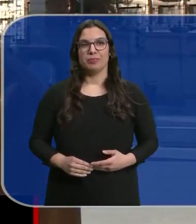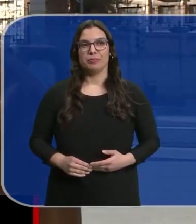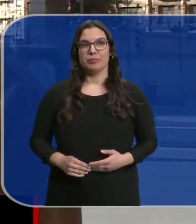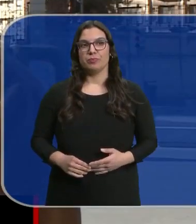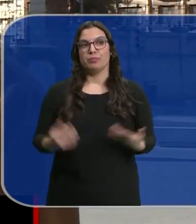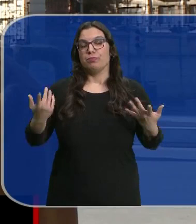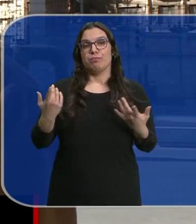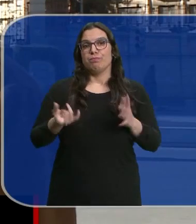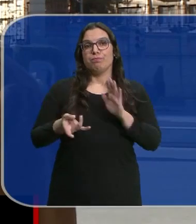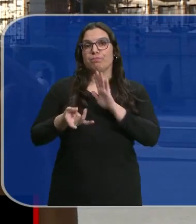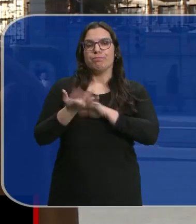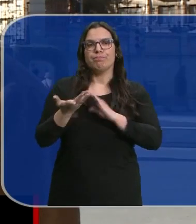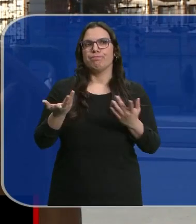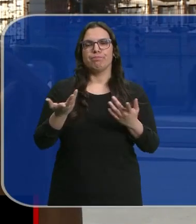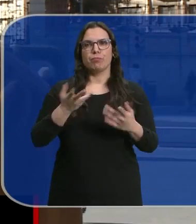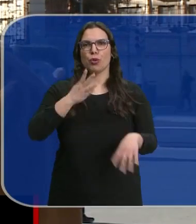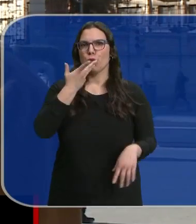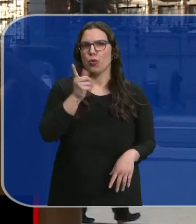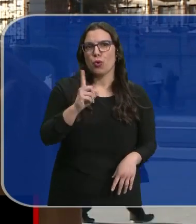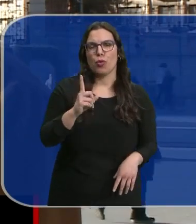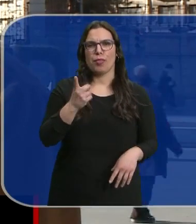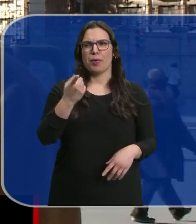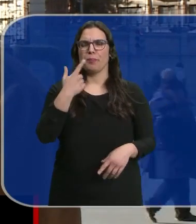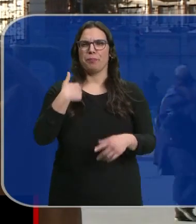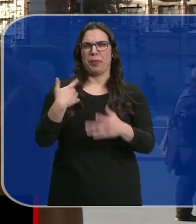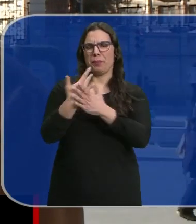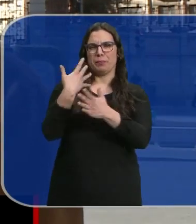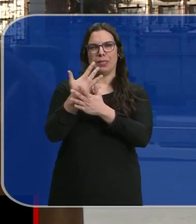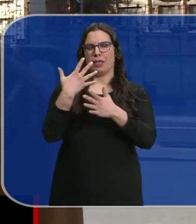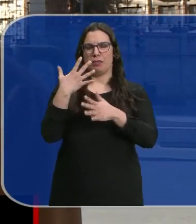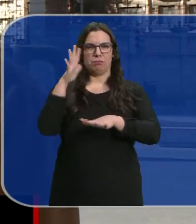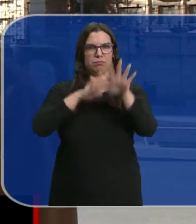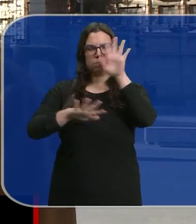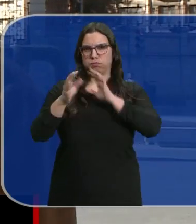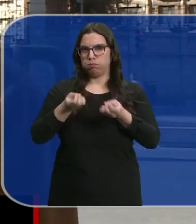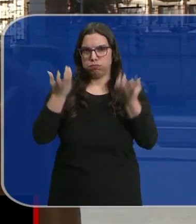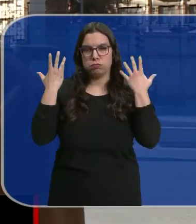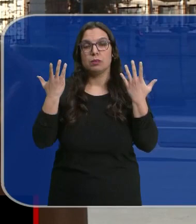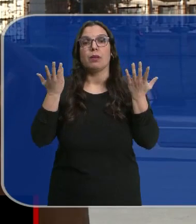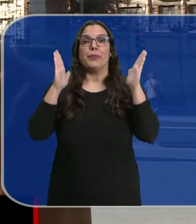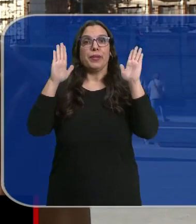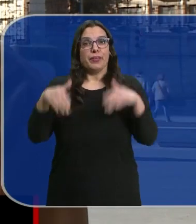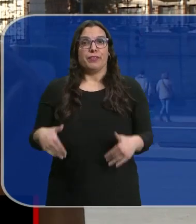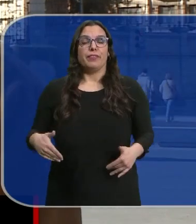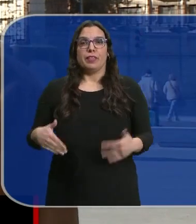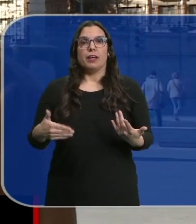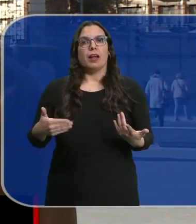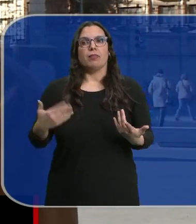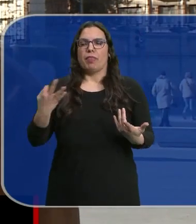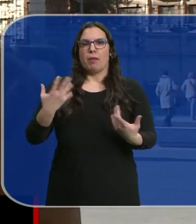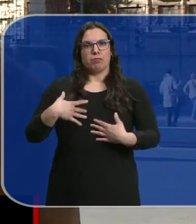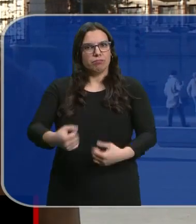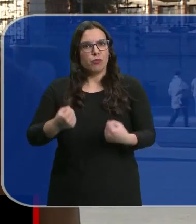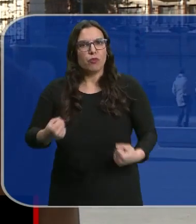Son cosas que no conoces y palabras que te explican que no sabes de qué te están hablando, pero bueno, al final tienes que